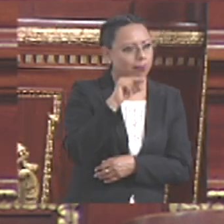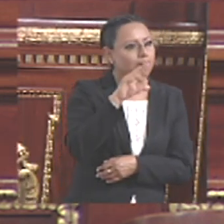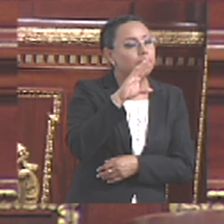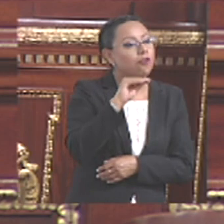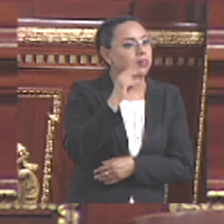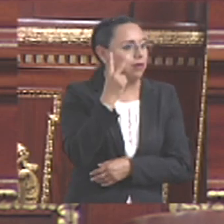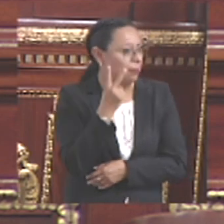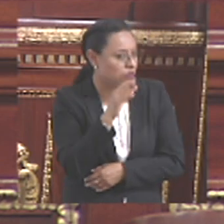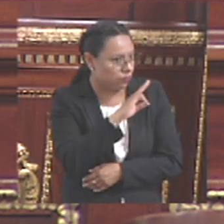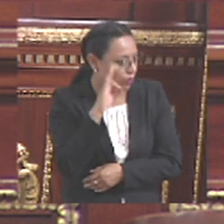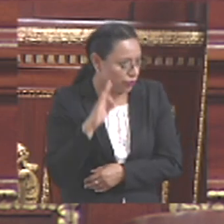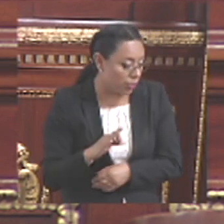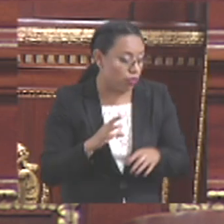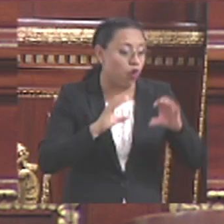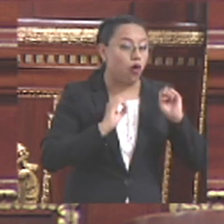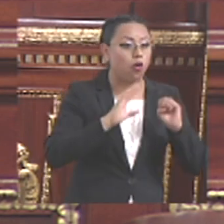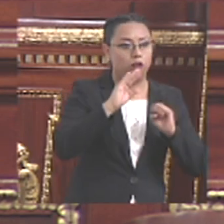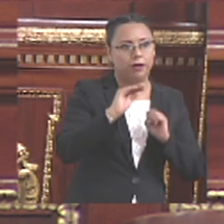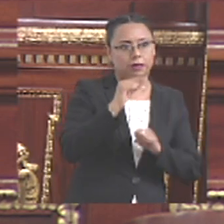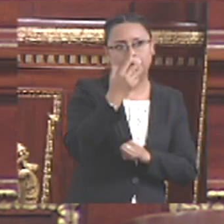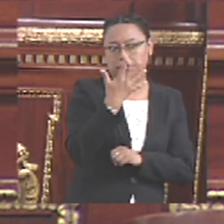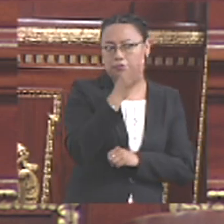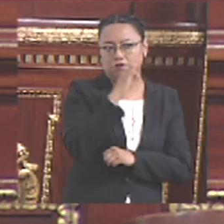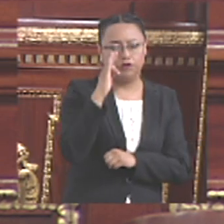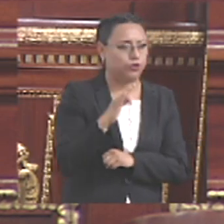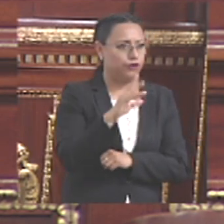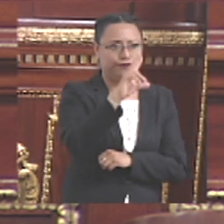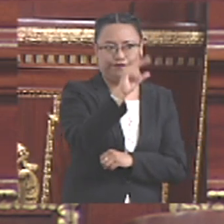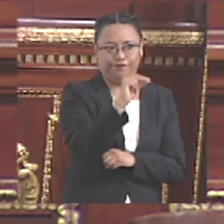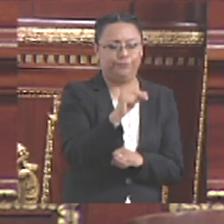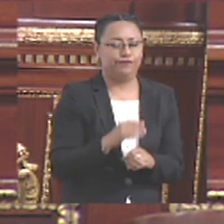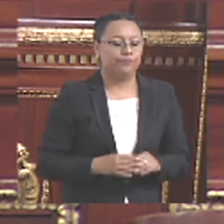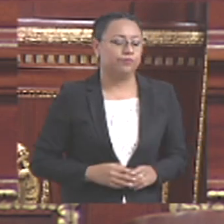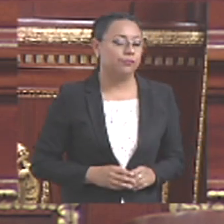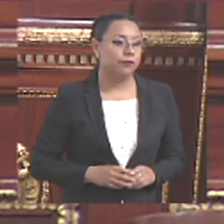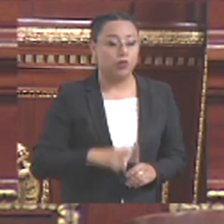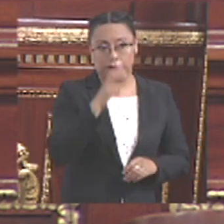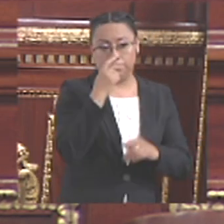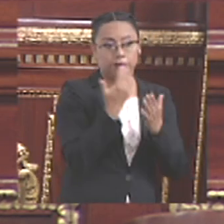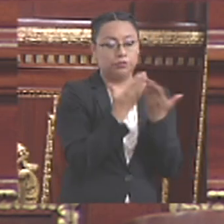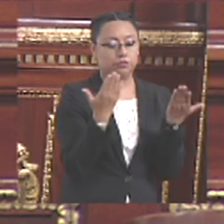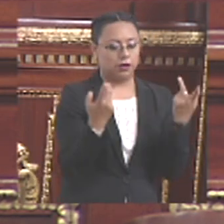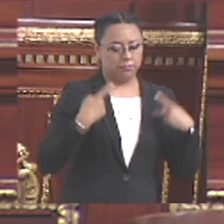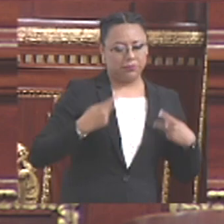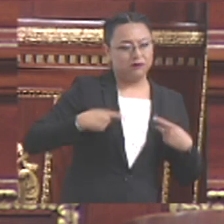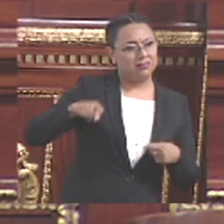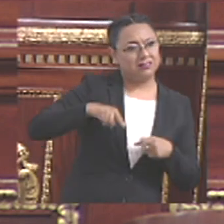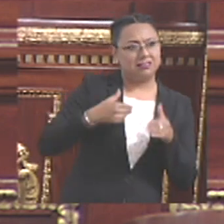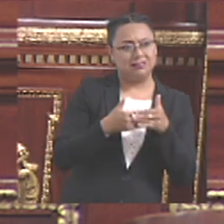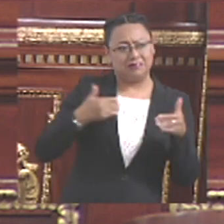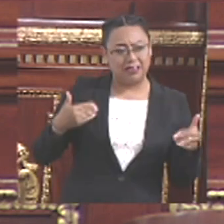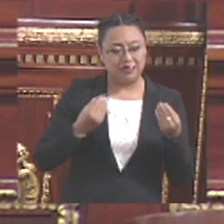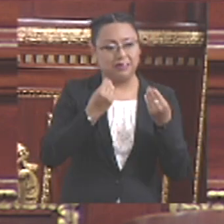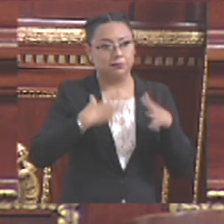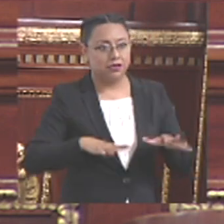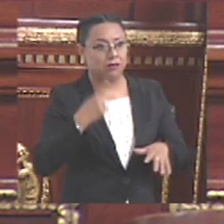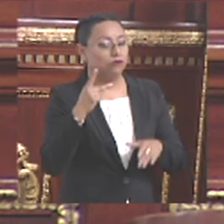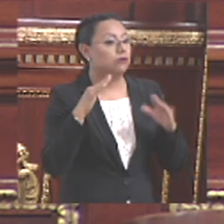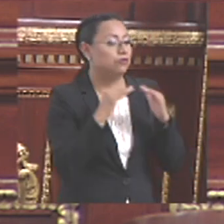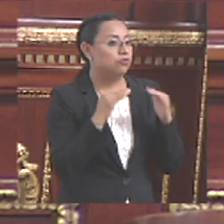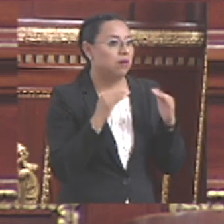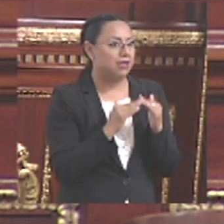del 95%. Por los que los damnificados han sido doblemente